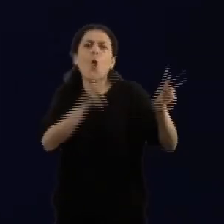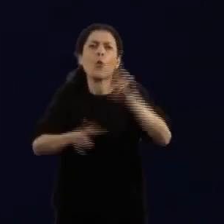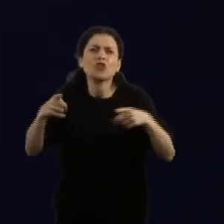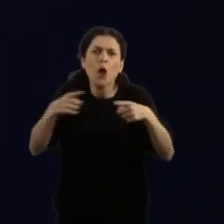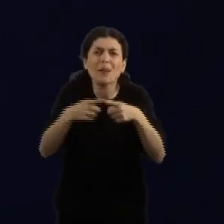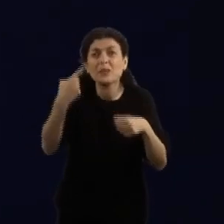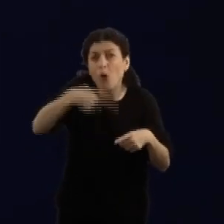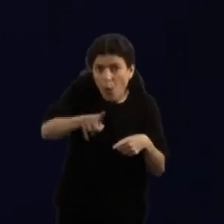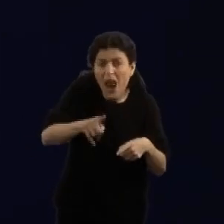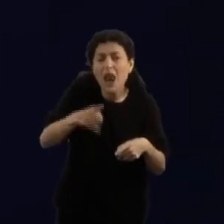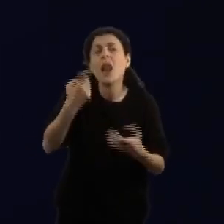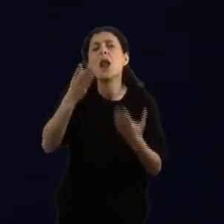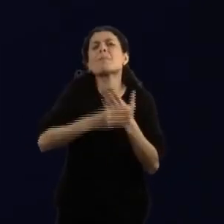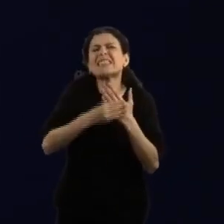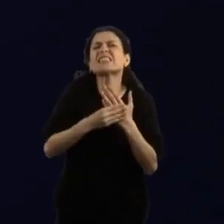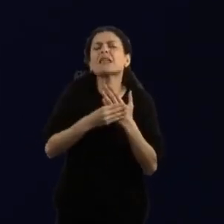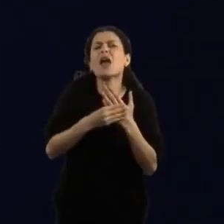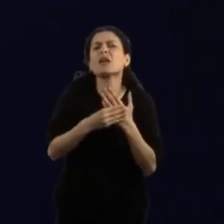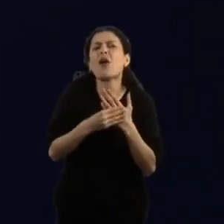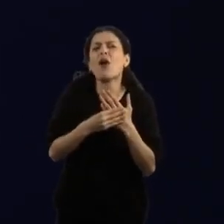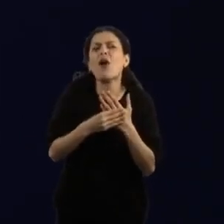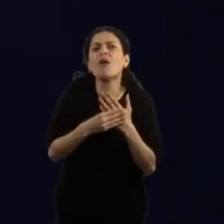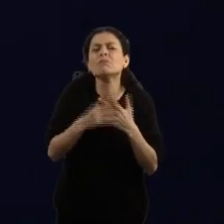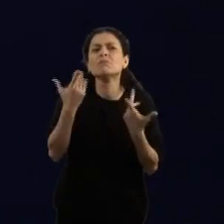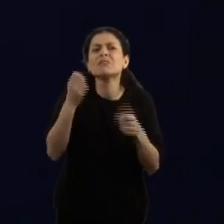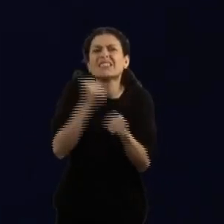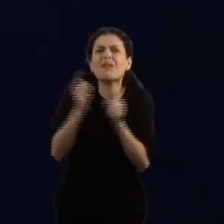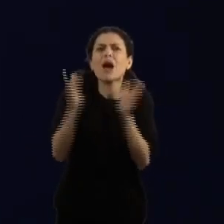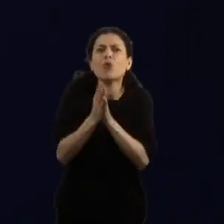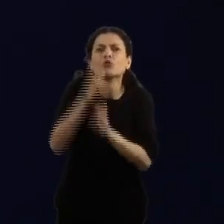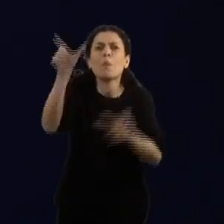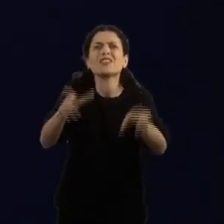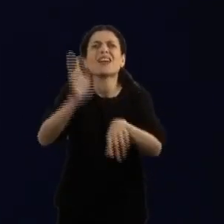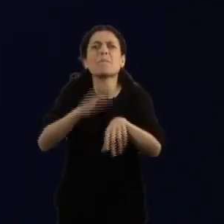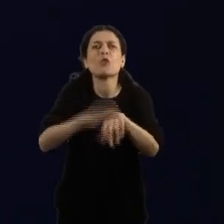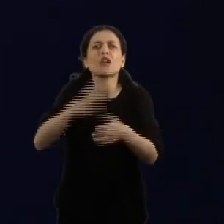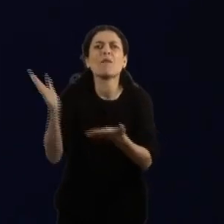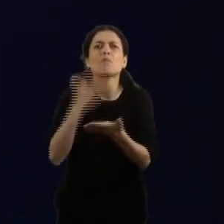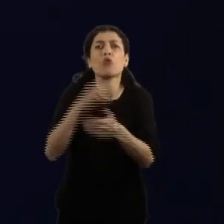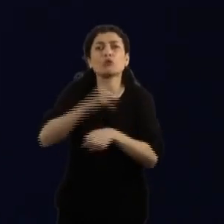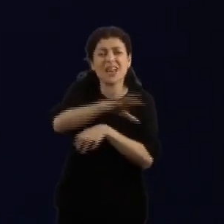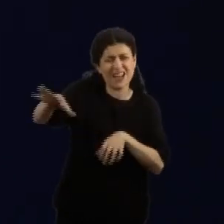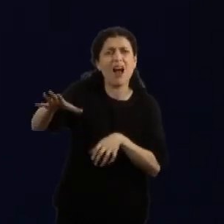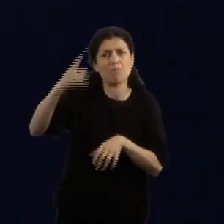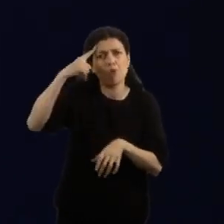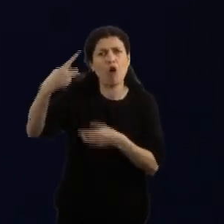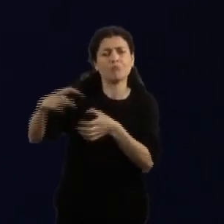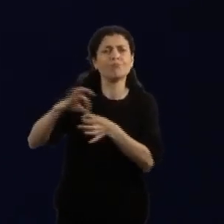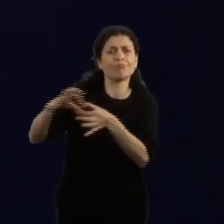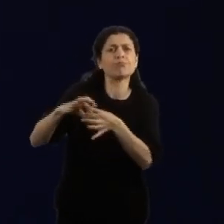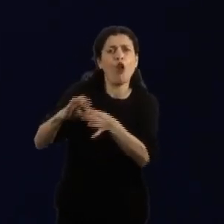todavía con los productores. No es más que eso y bueno, Vilela ha tomado la decisión de dar un paso al costado.